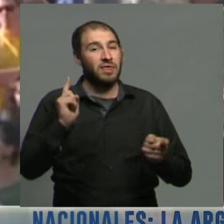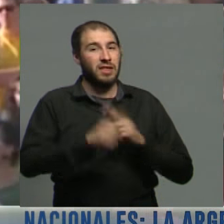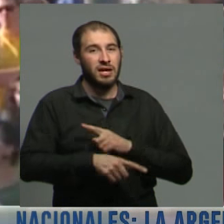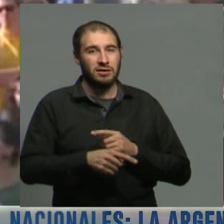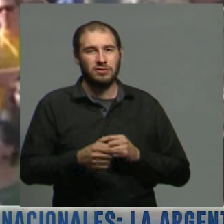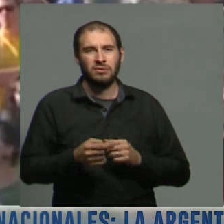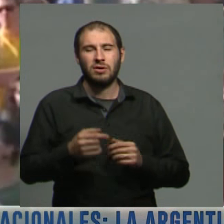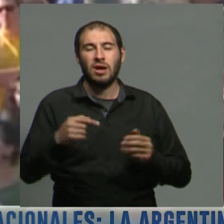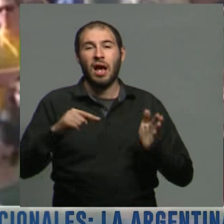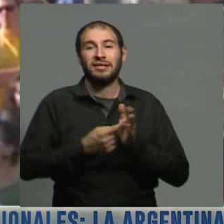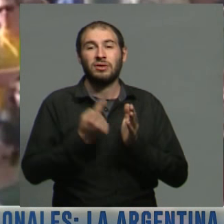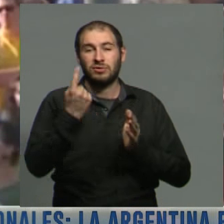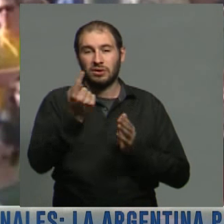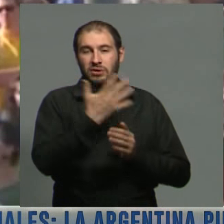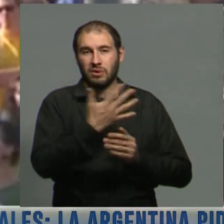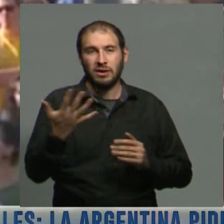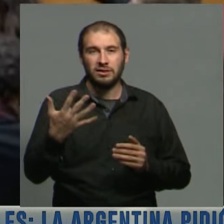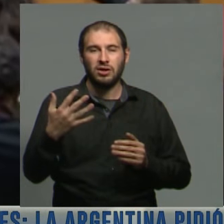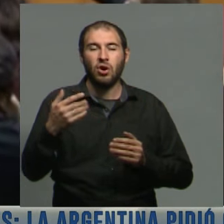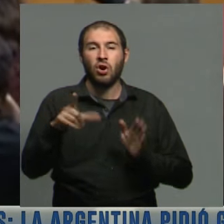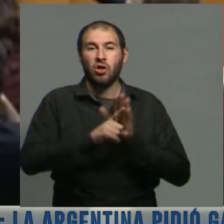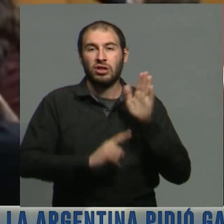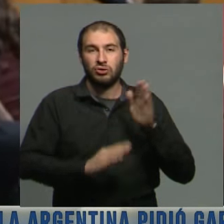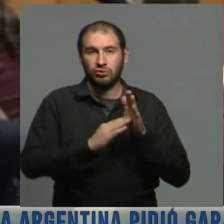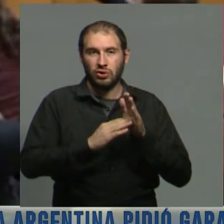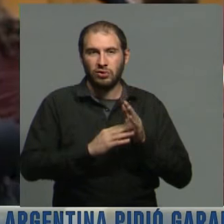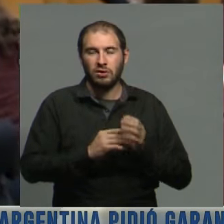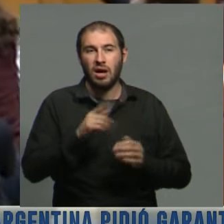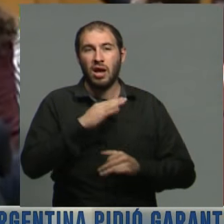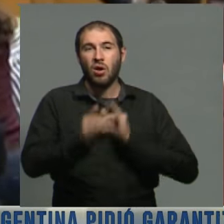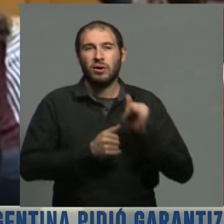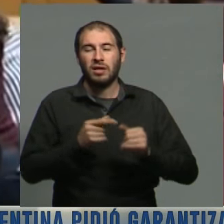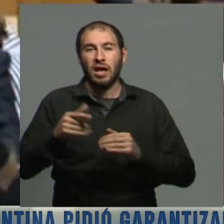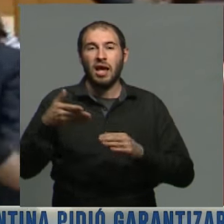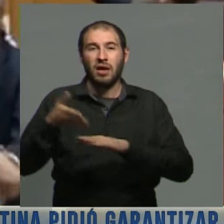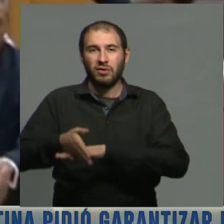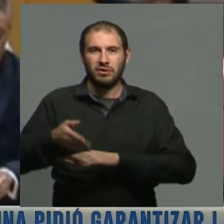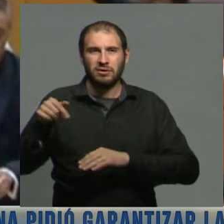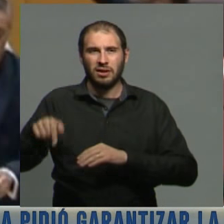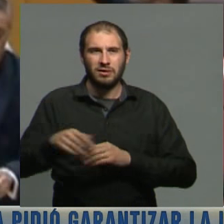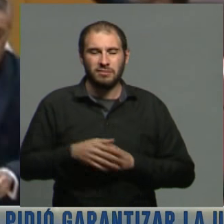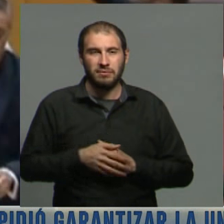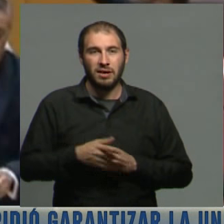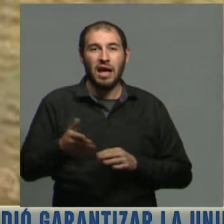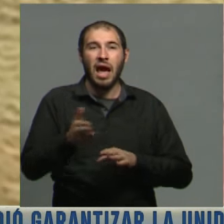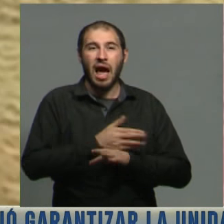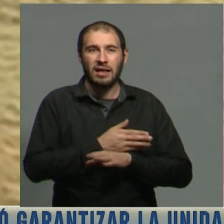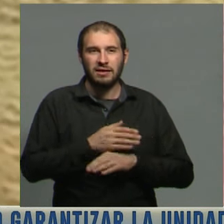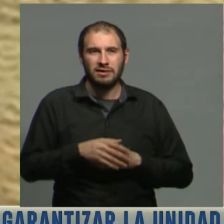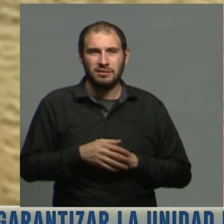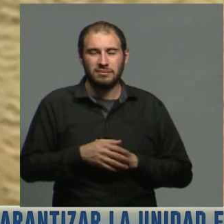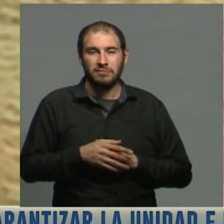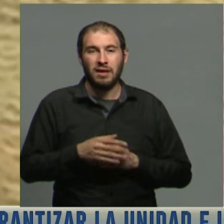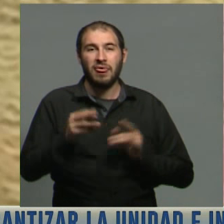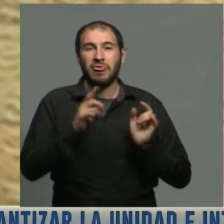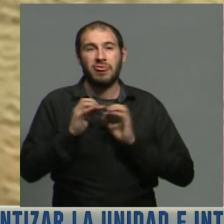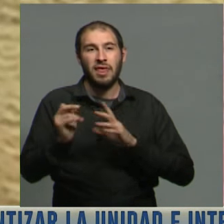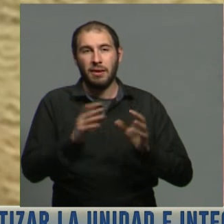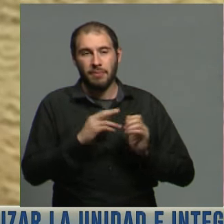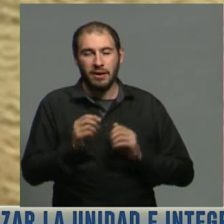a la aplicación del artículo 155 de la Constitución, en el cual se interviene en la economía. Por lo tanto, antes de participar en un debate